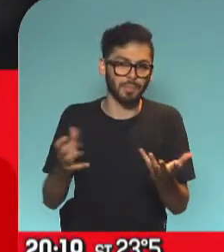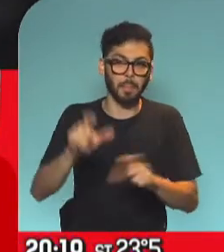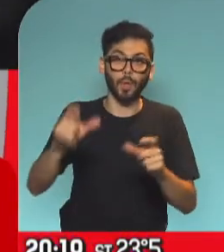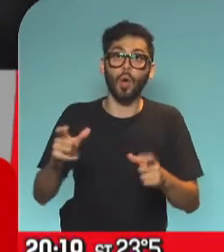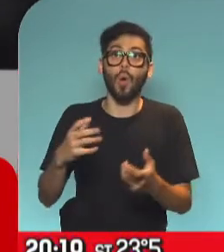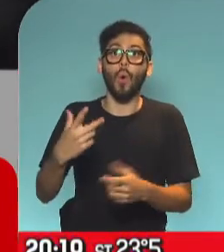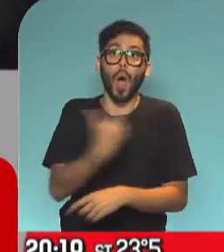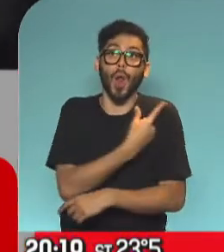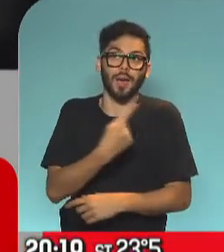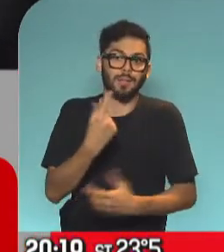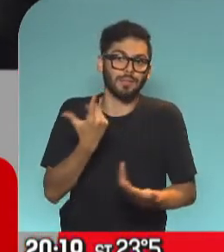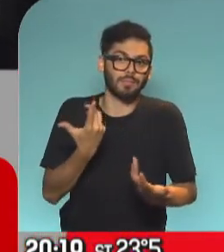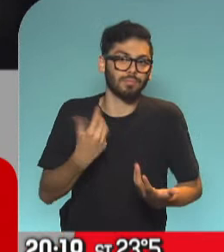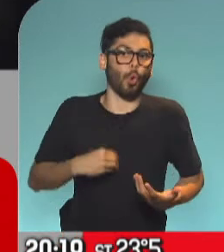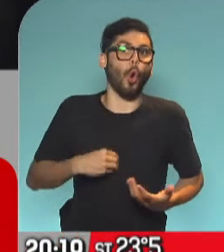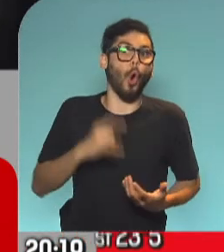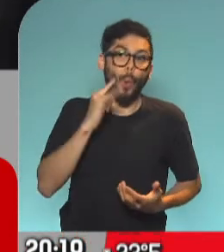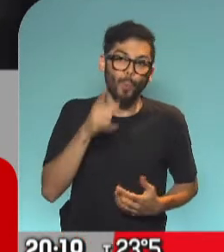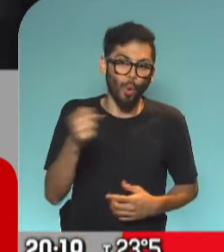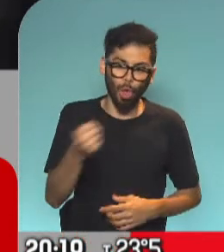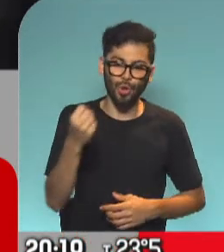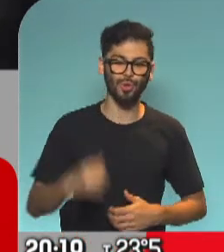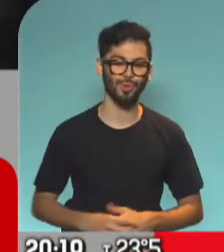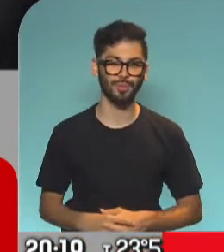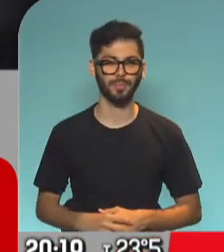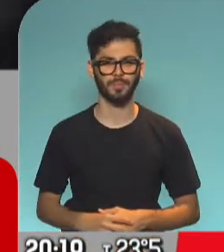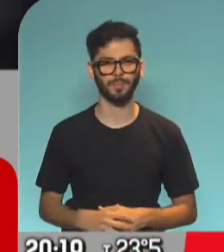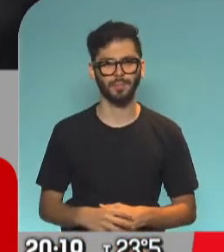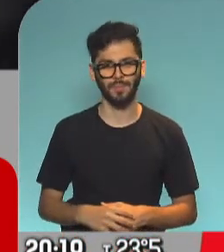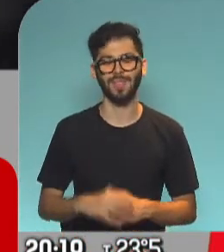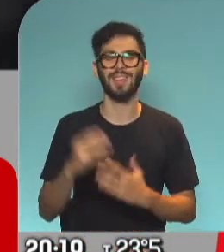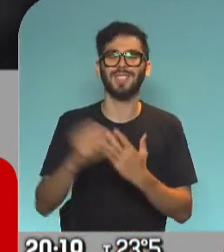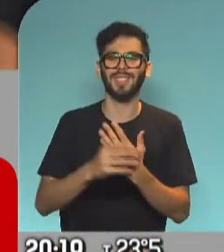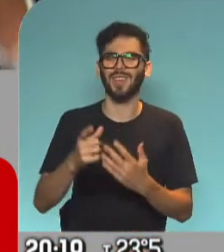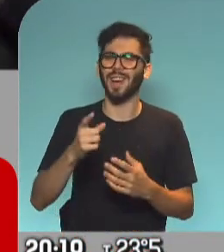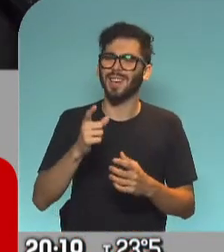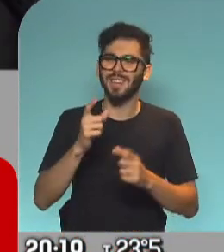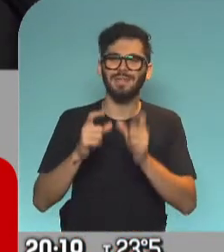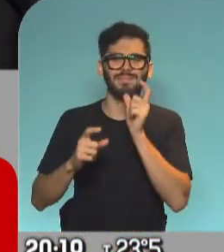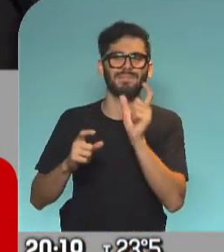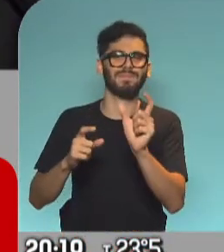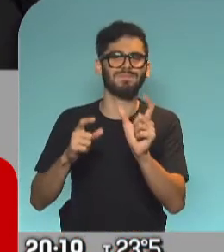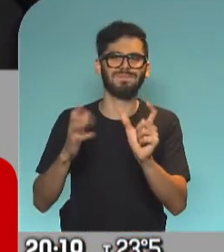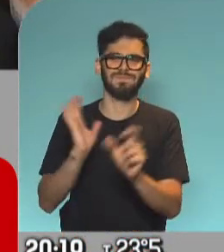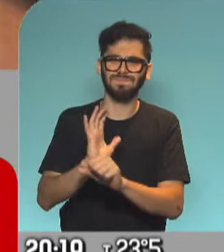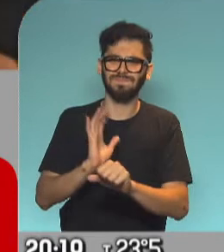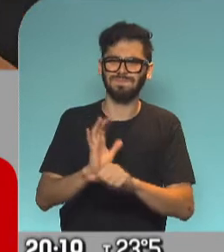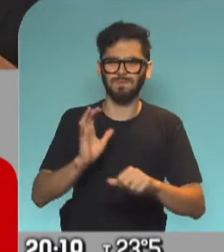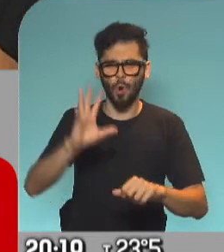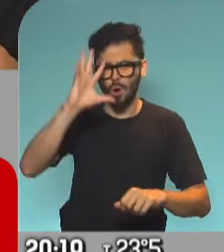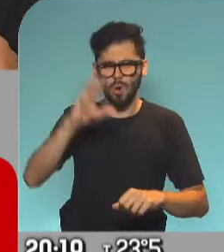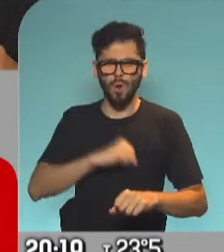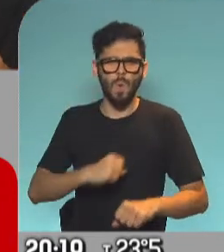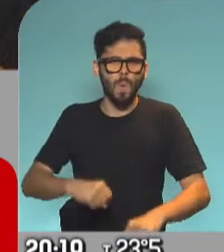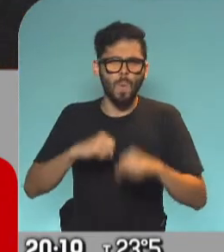más cómodo posible, ¿no? Ministro, buenas noches. Bueno, ya se está hablando de una epopeya, se viene un trabajo muy duro, muy fuerte. Quiero saber